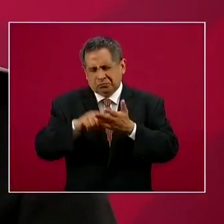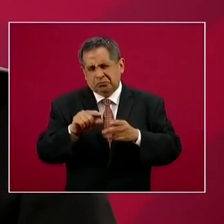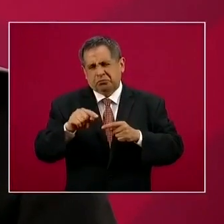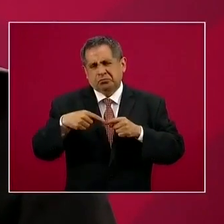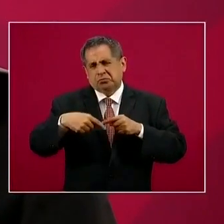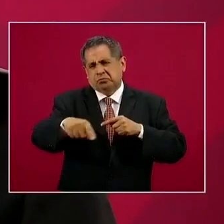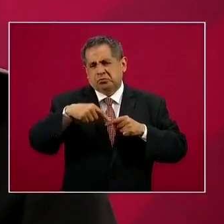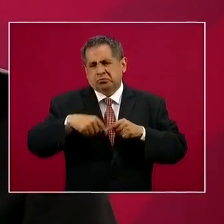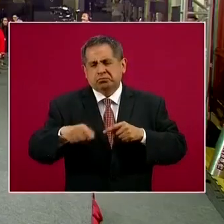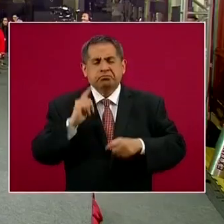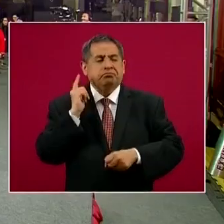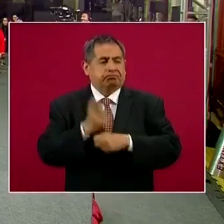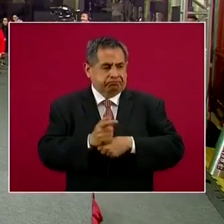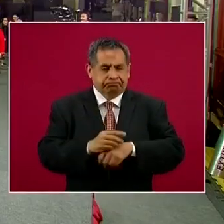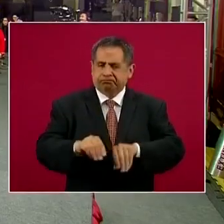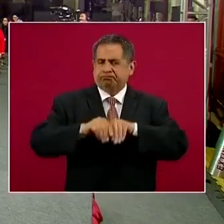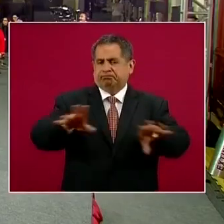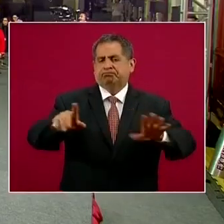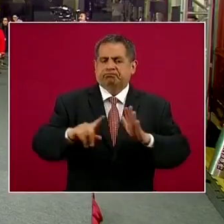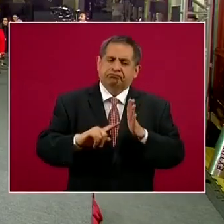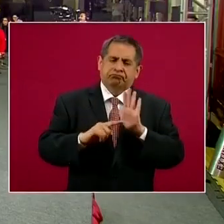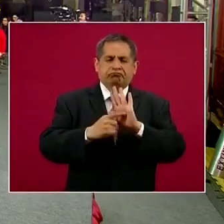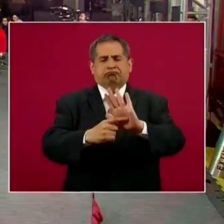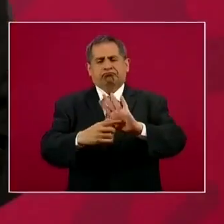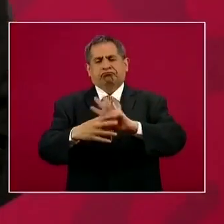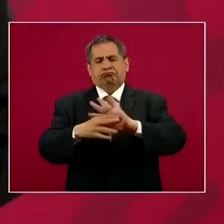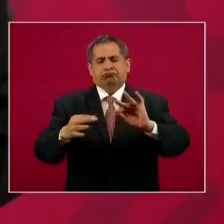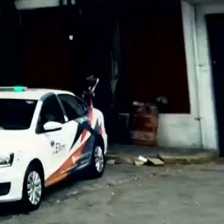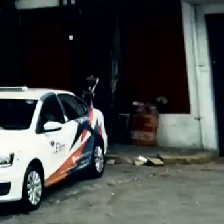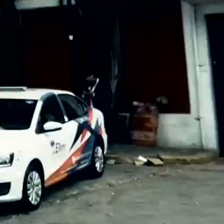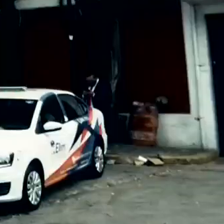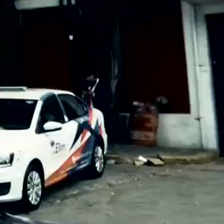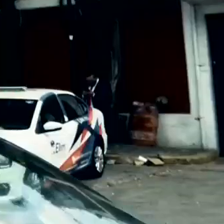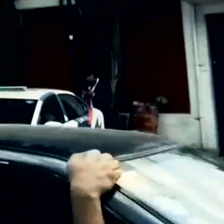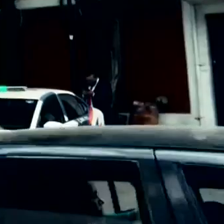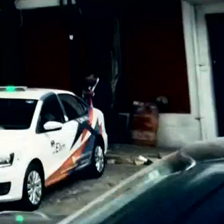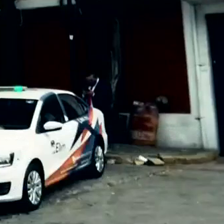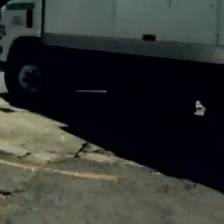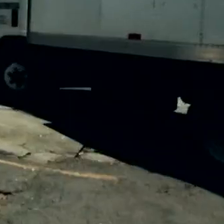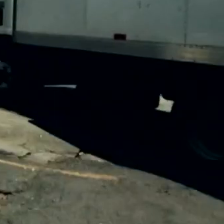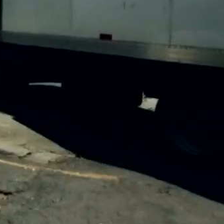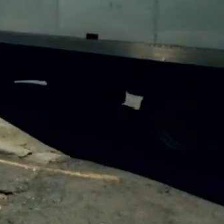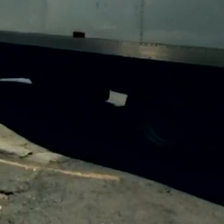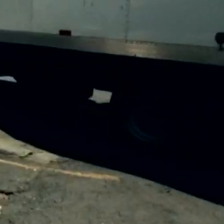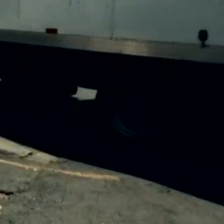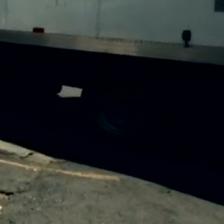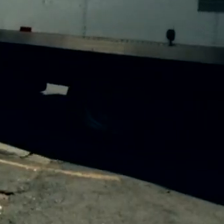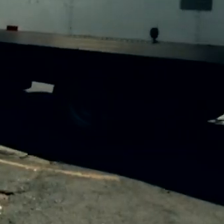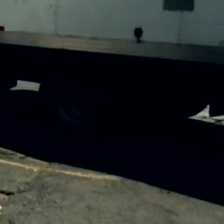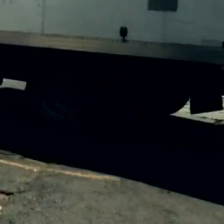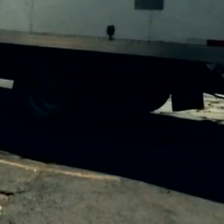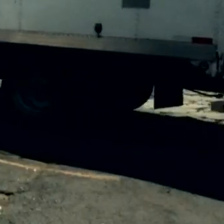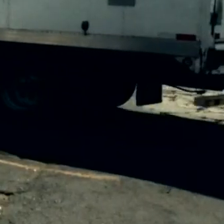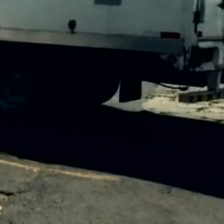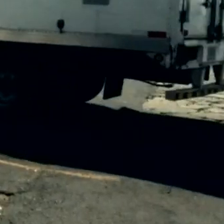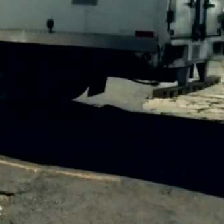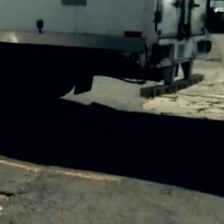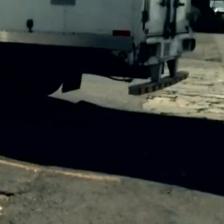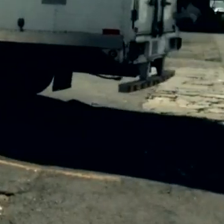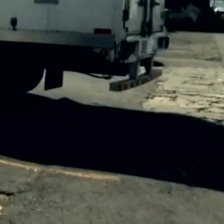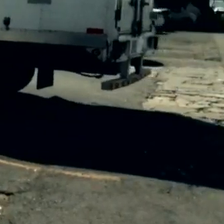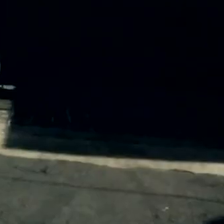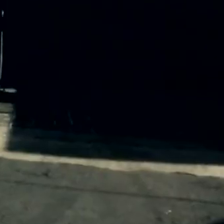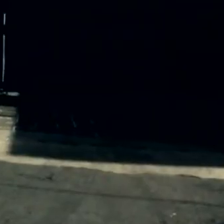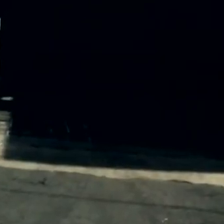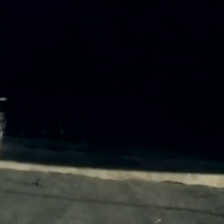Agregó que hoy mismo se informará si los lotes de medicamentos oncológicos robados en Iztapalapa estaban o no asegurados.